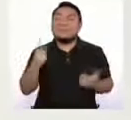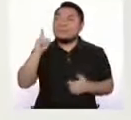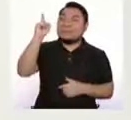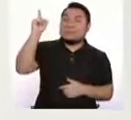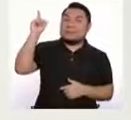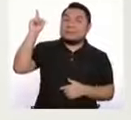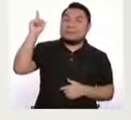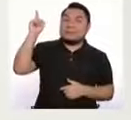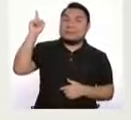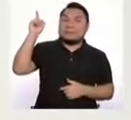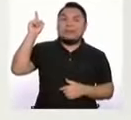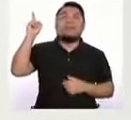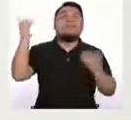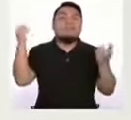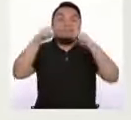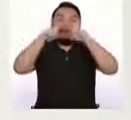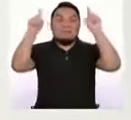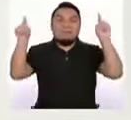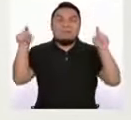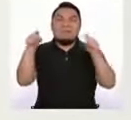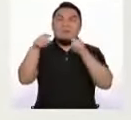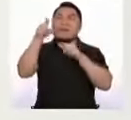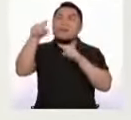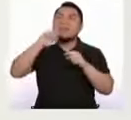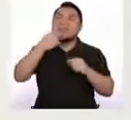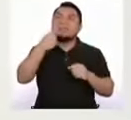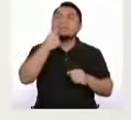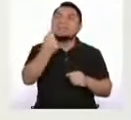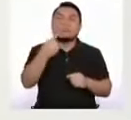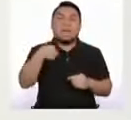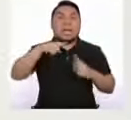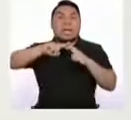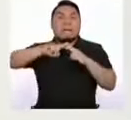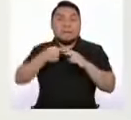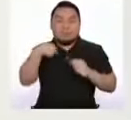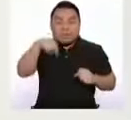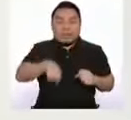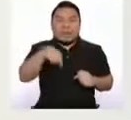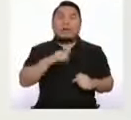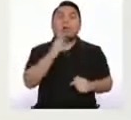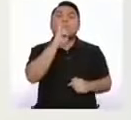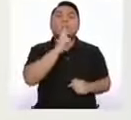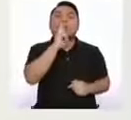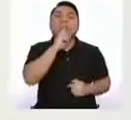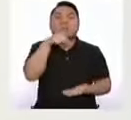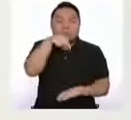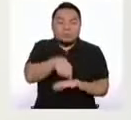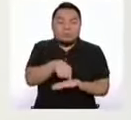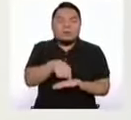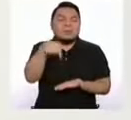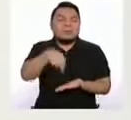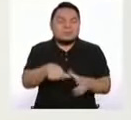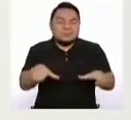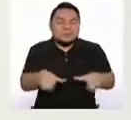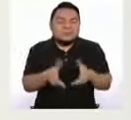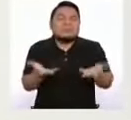mapa indica que debo empezar aquí. En este punto rojo. ¿Qué lugar es ese?